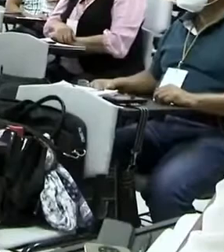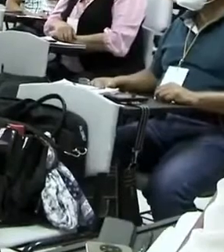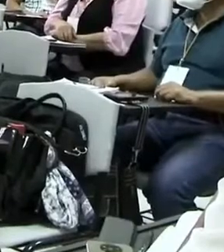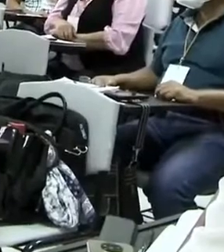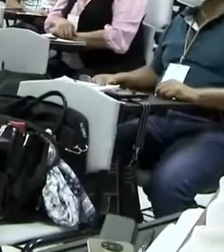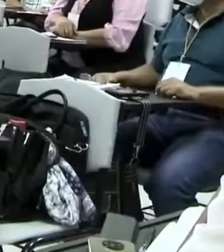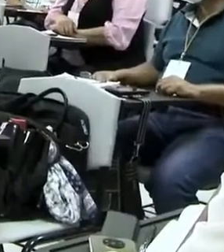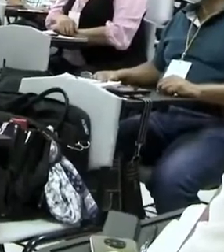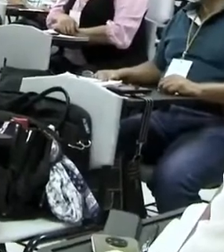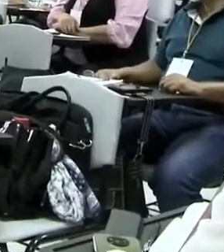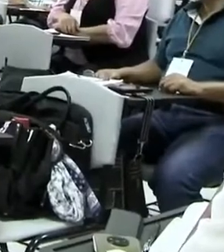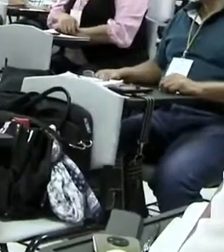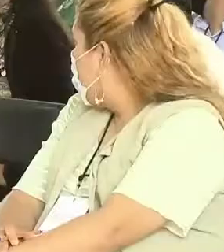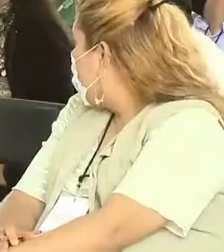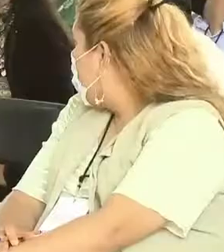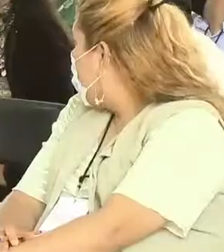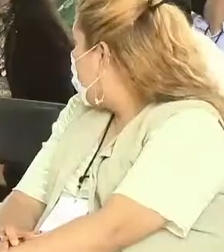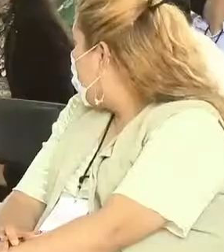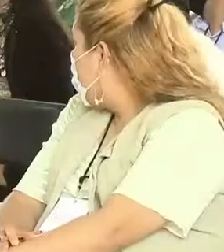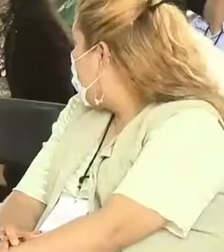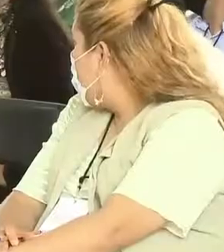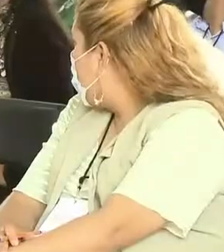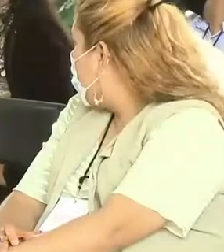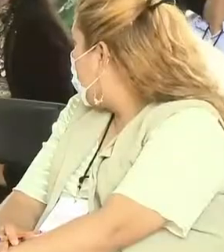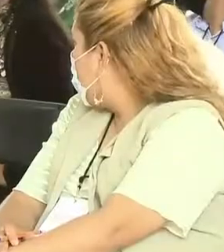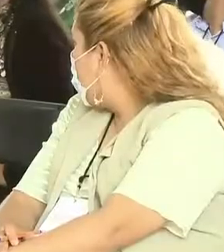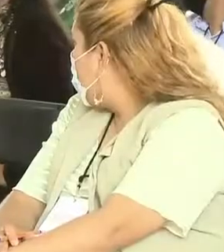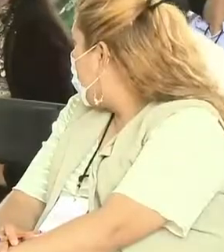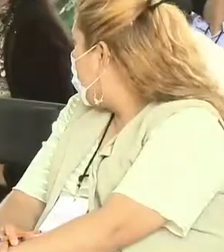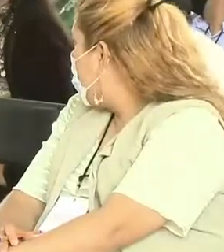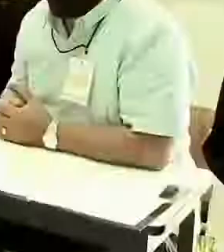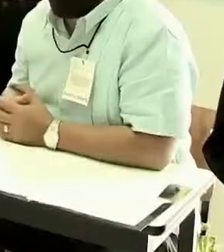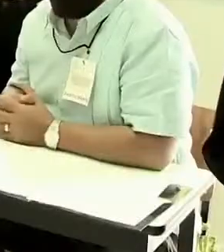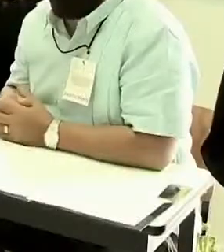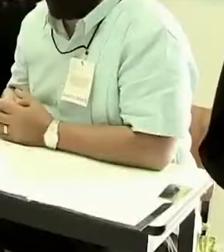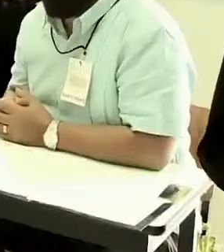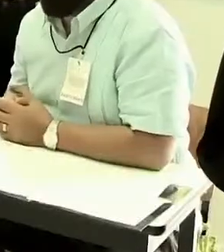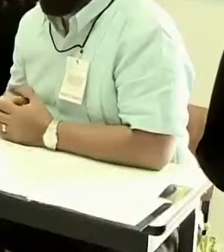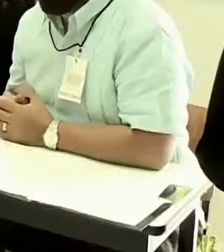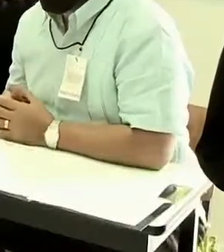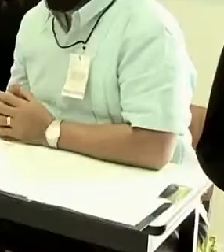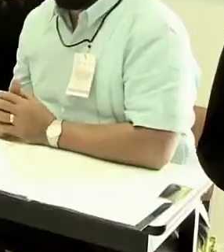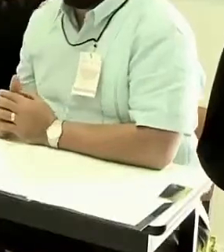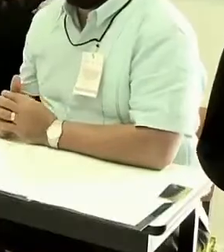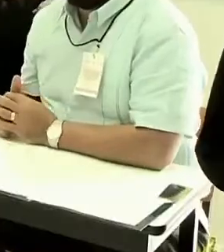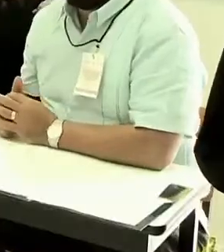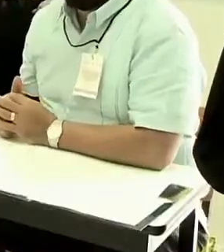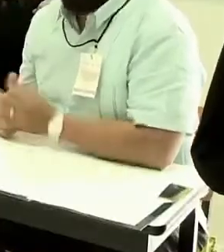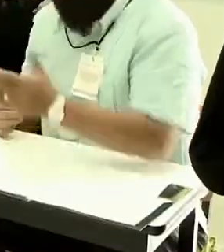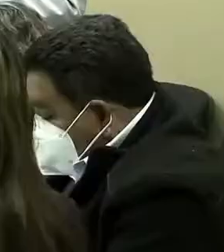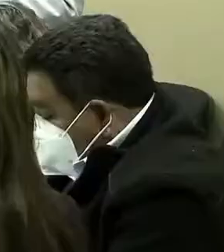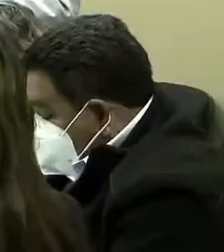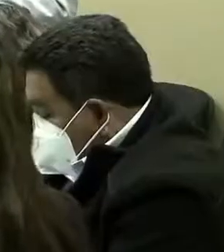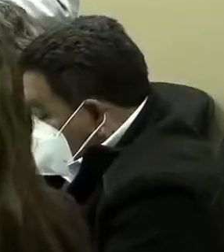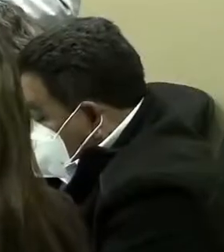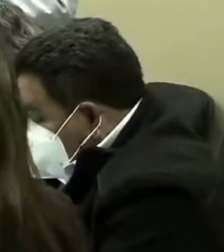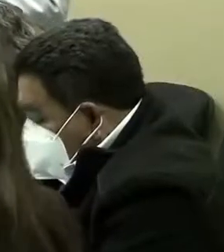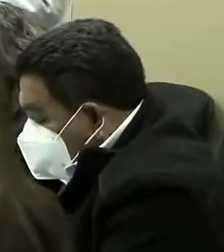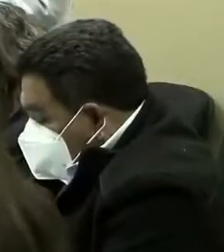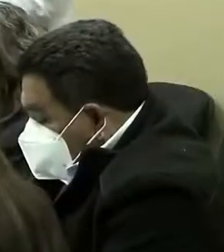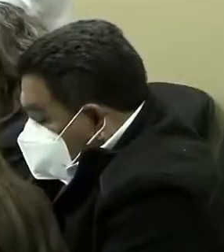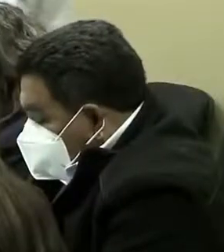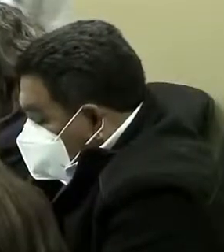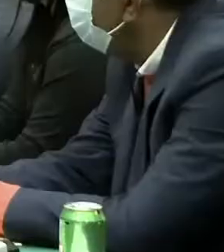de la construcción curricular. Demostraron que su experiencia, liderazgo, formación, capacidad y compromiso con su labor están al servicio de